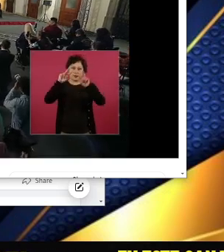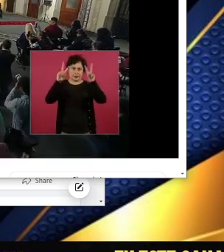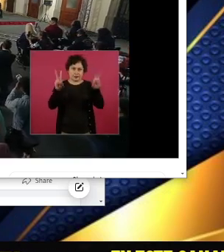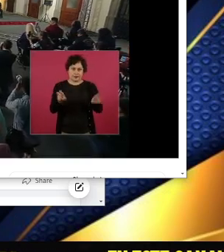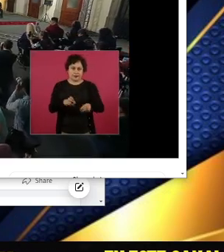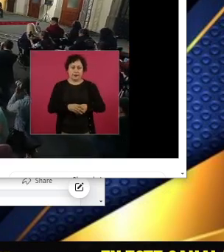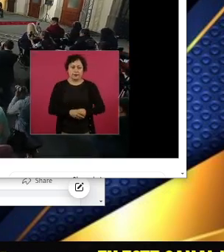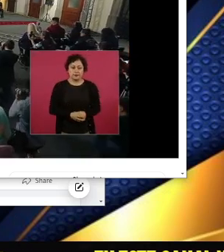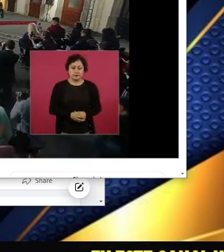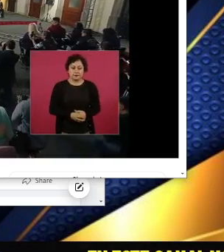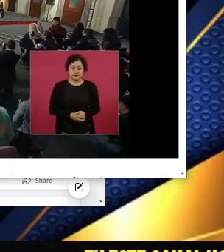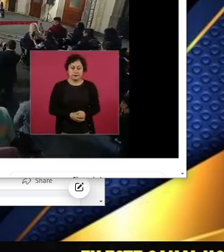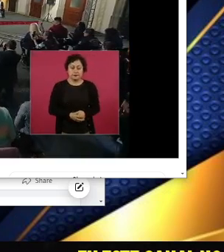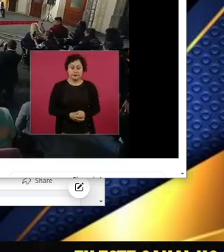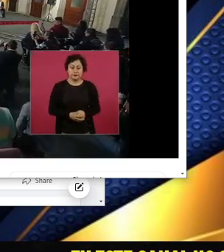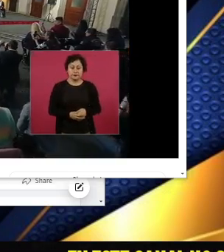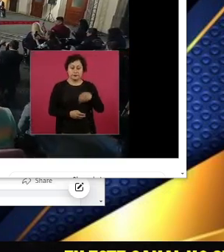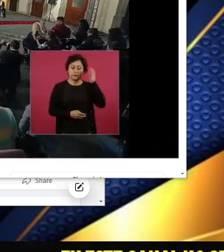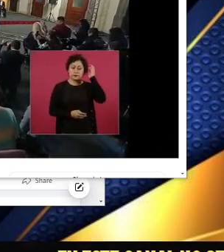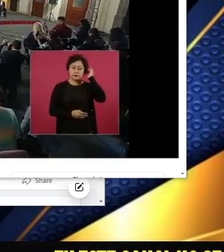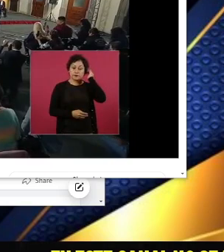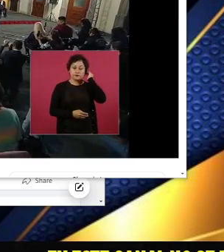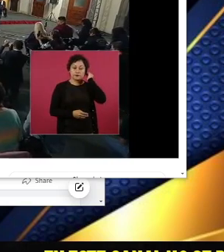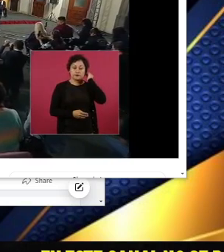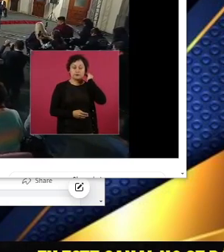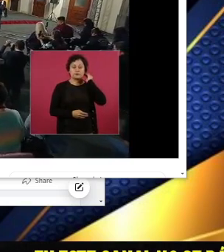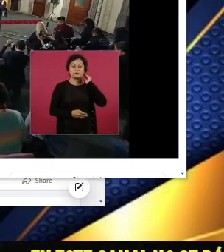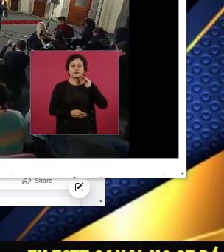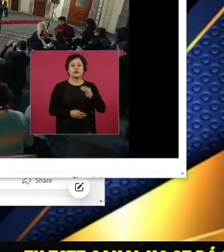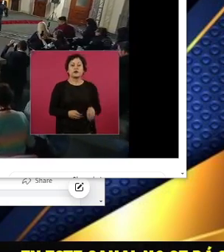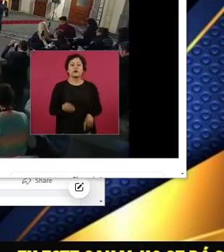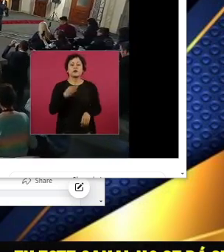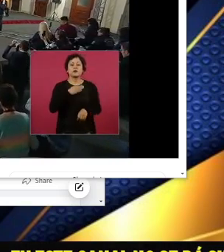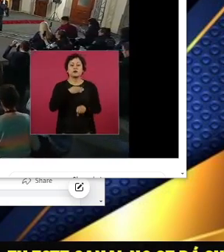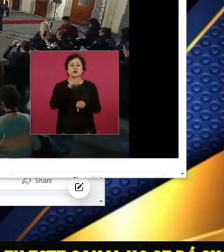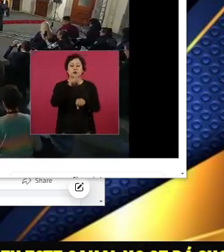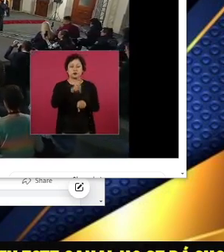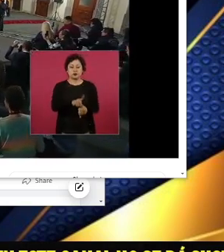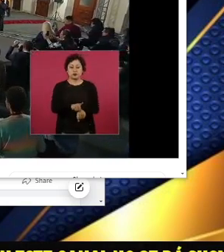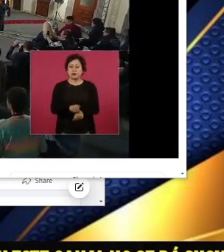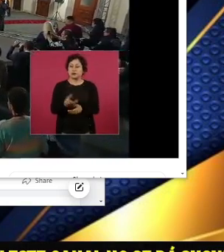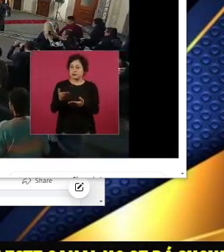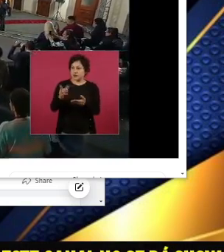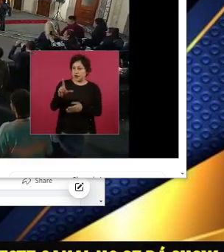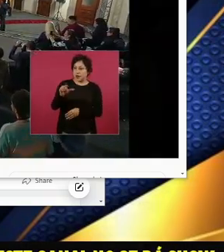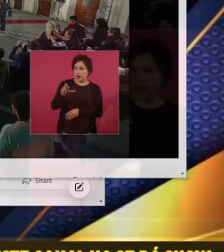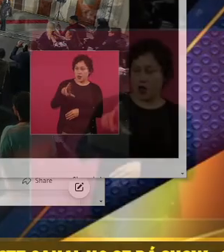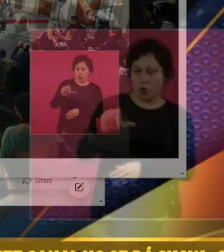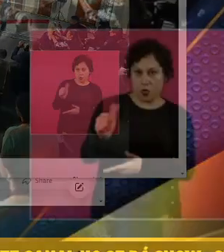Sí, presidente. Muchas gracias, muy buenos días. Laura, adelante.